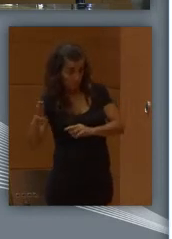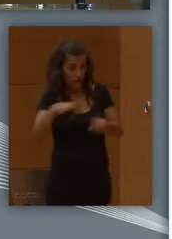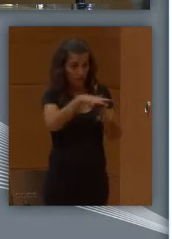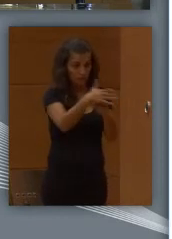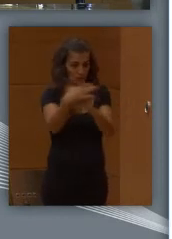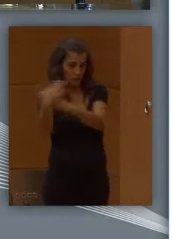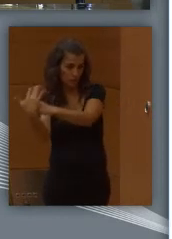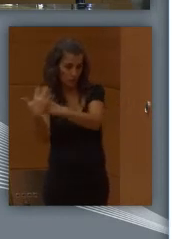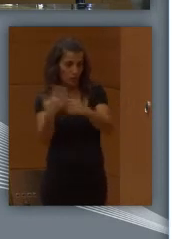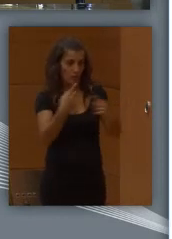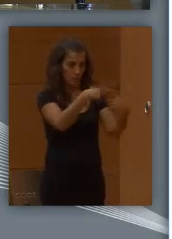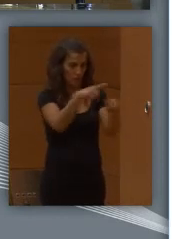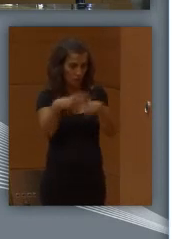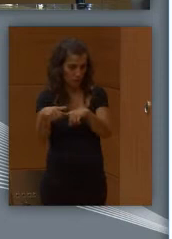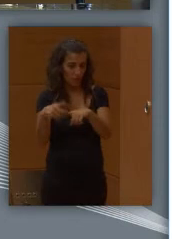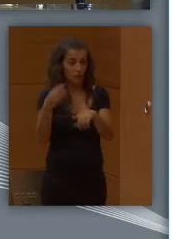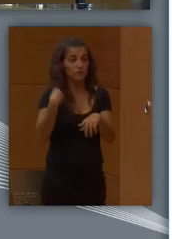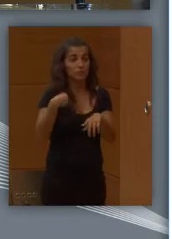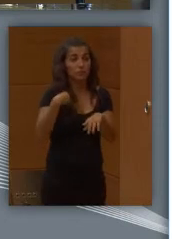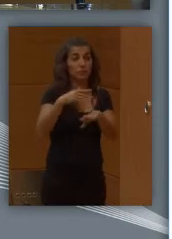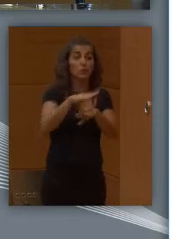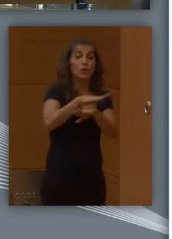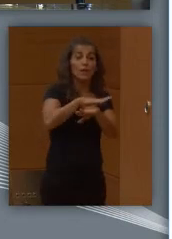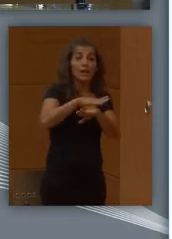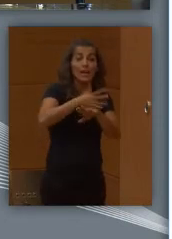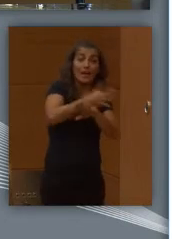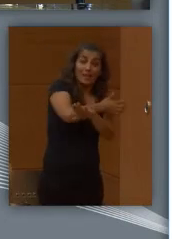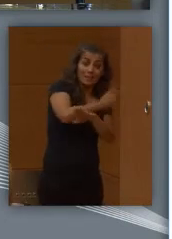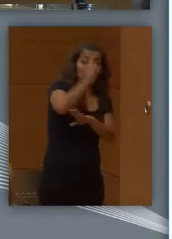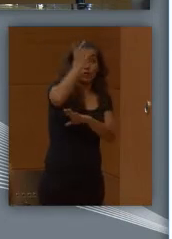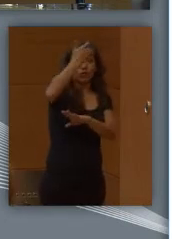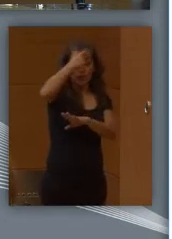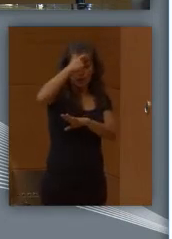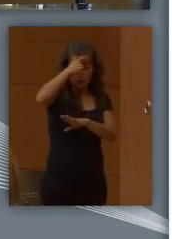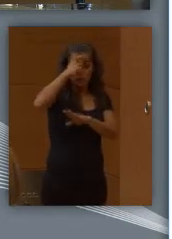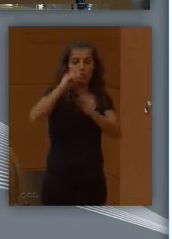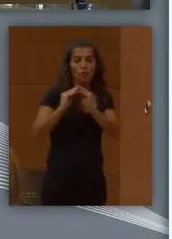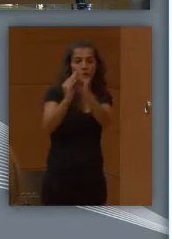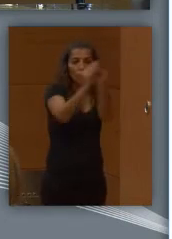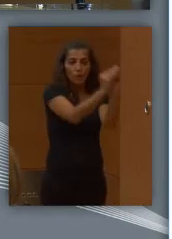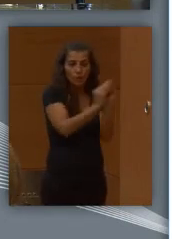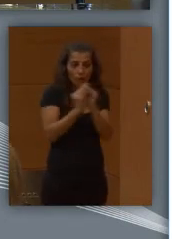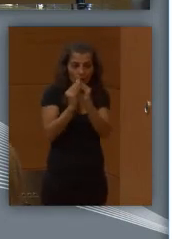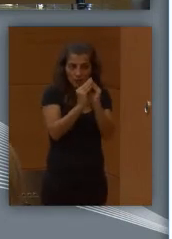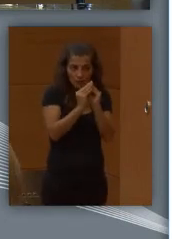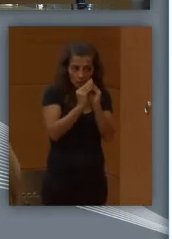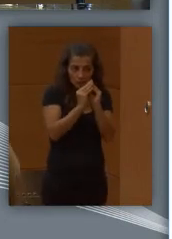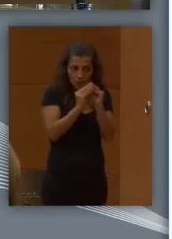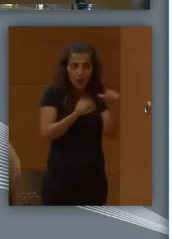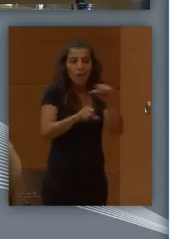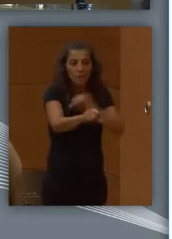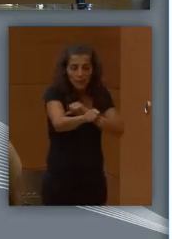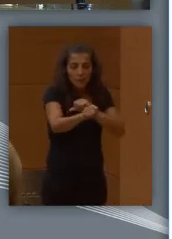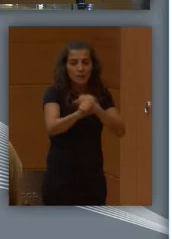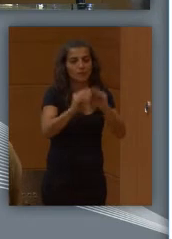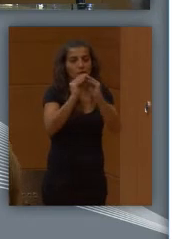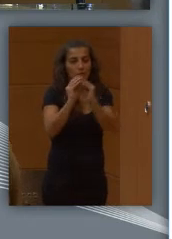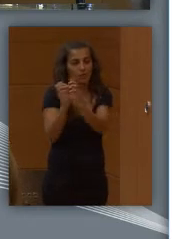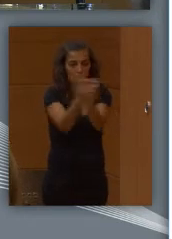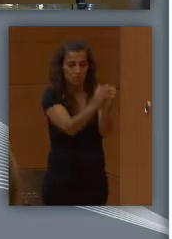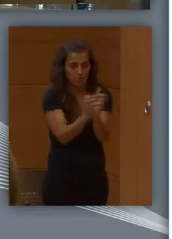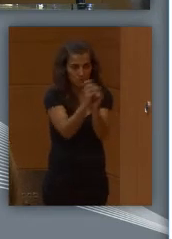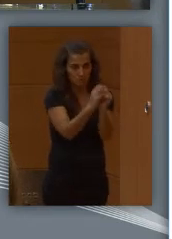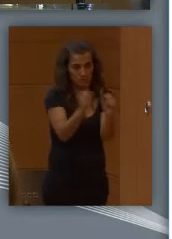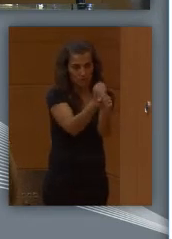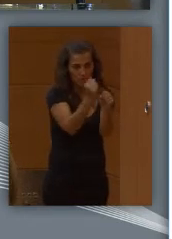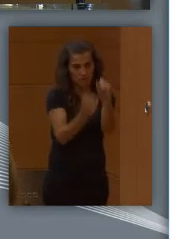entornos, basado en el concepto que les decía antes precisamente, el principio de la universalidad, es decir, que sea accesible al mayor número de